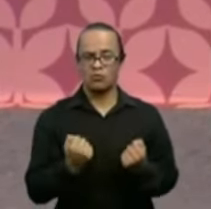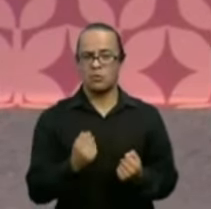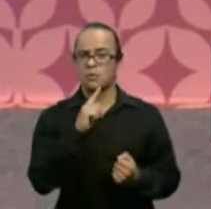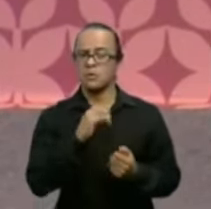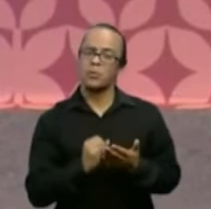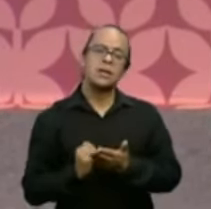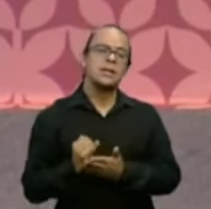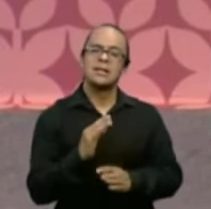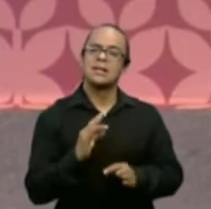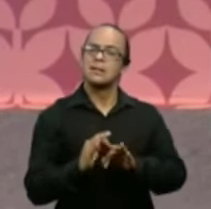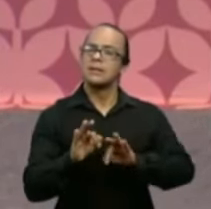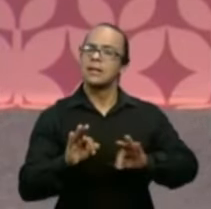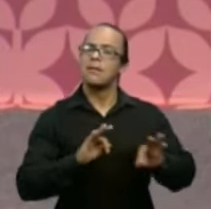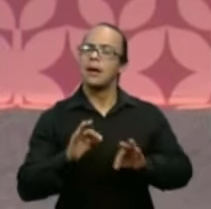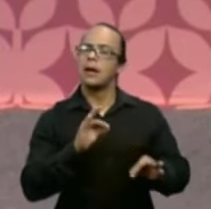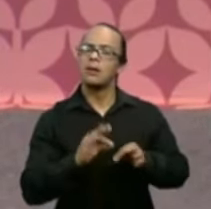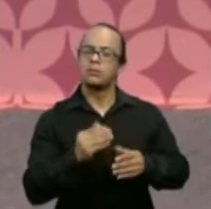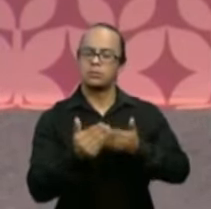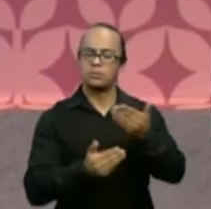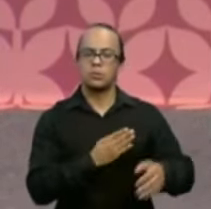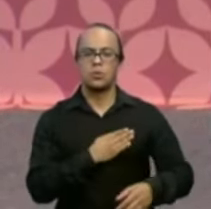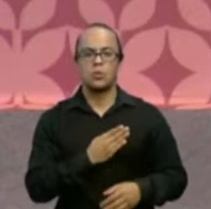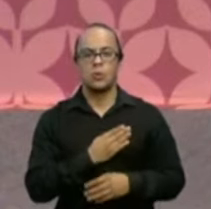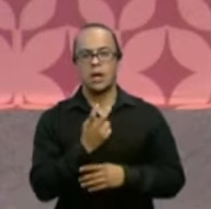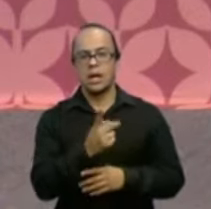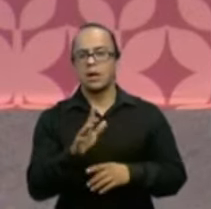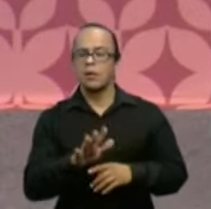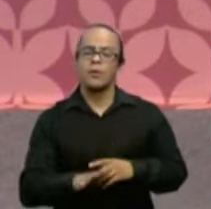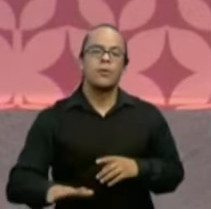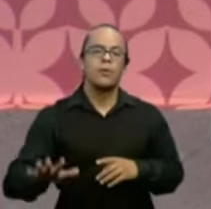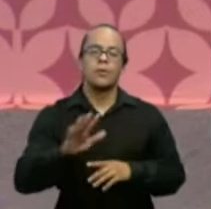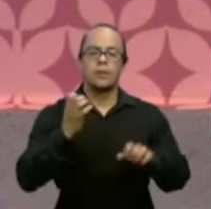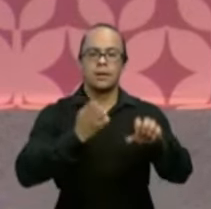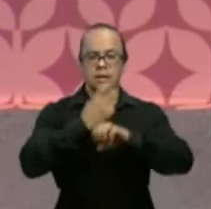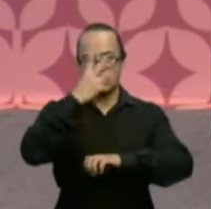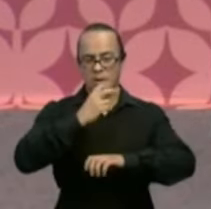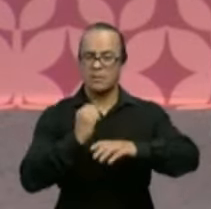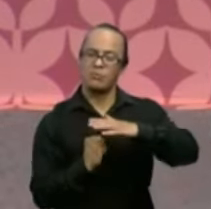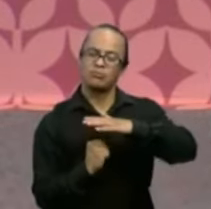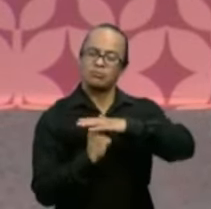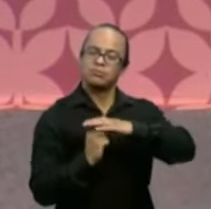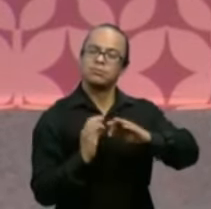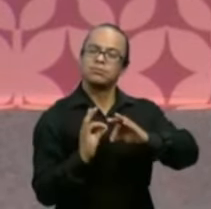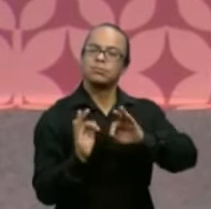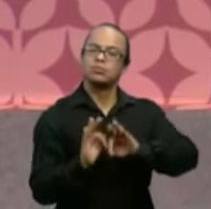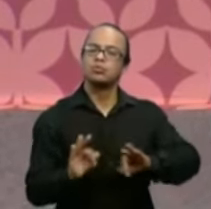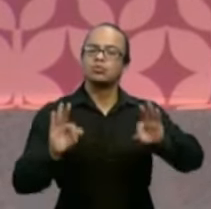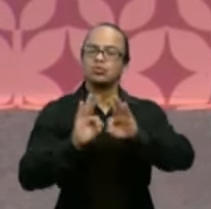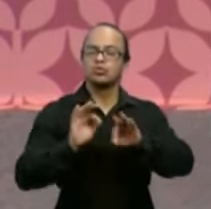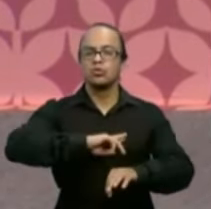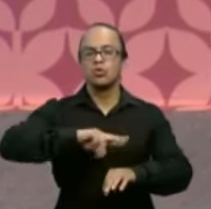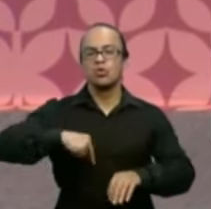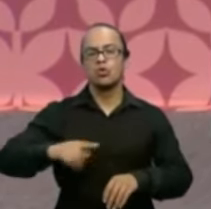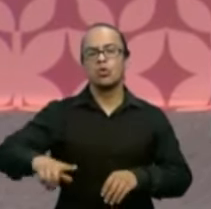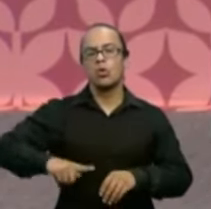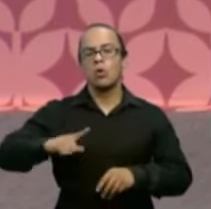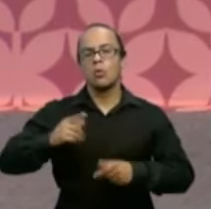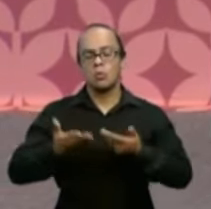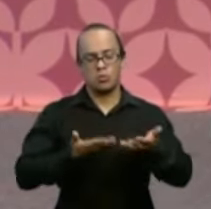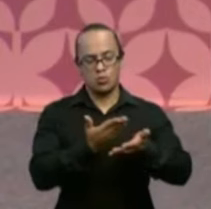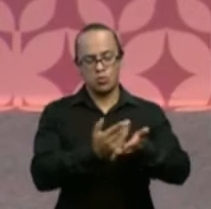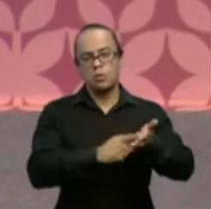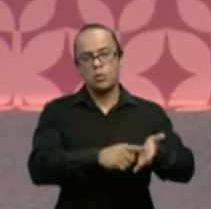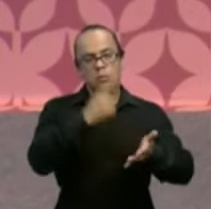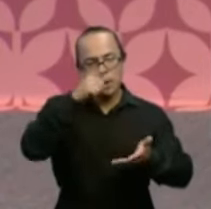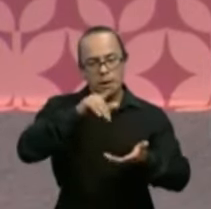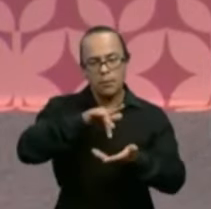decididas, trabajadoras y al pilar de las familias mexiquenses. Mi administración se dedicará a